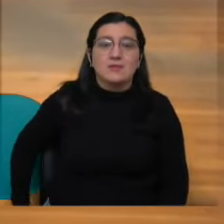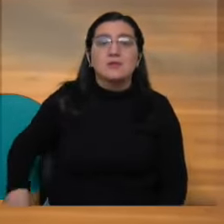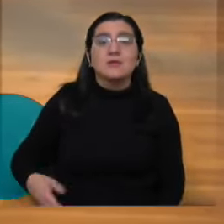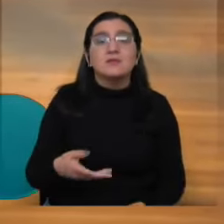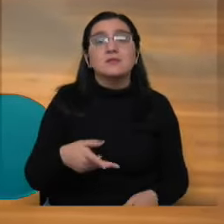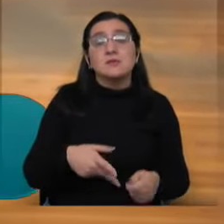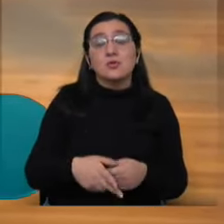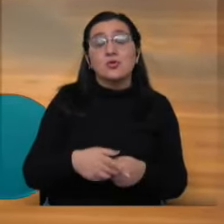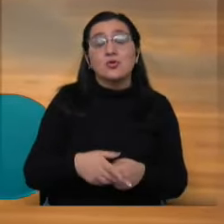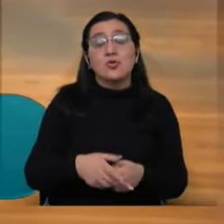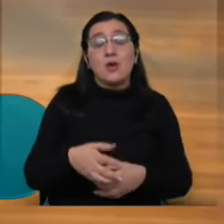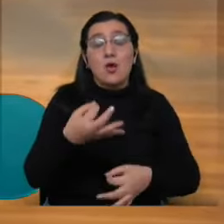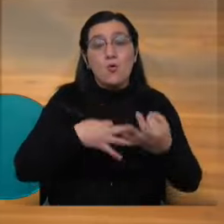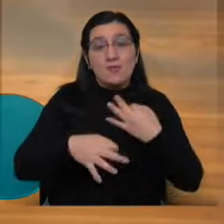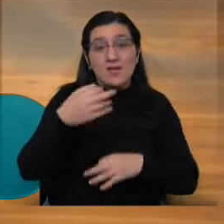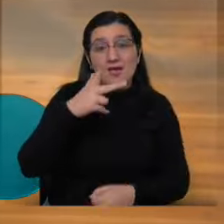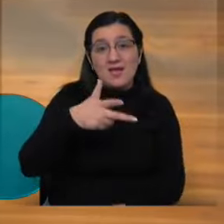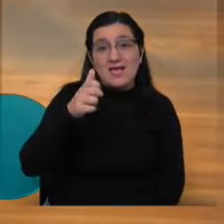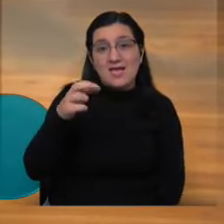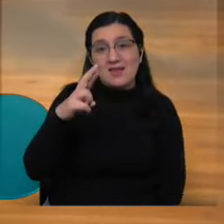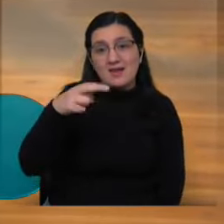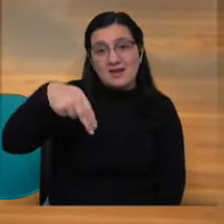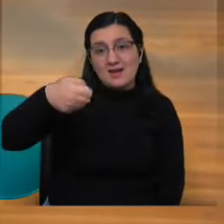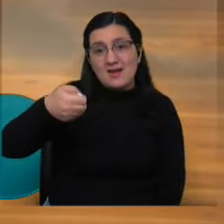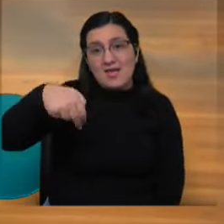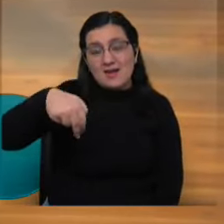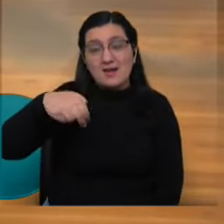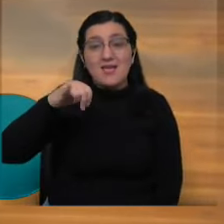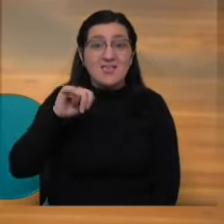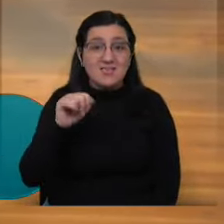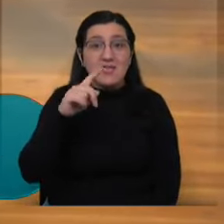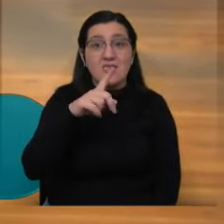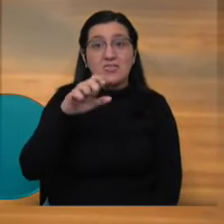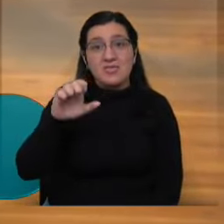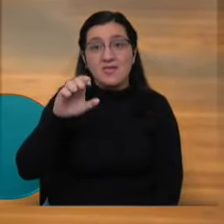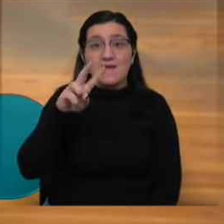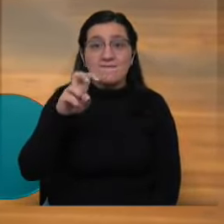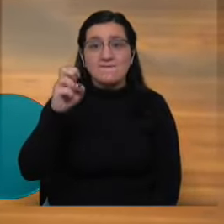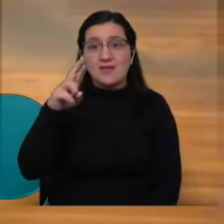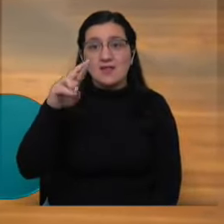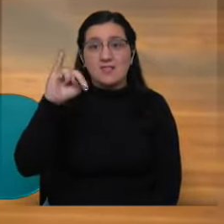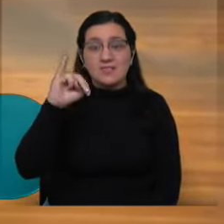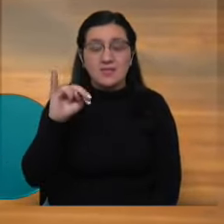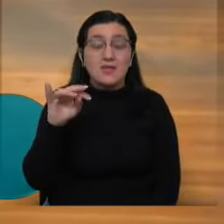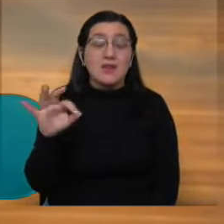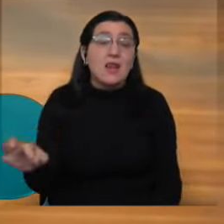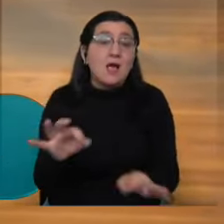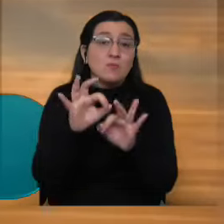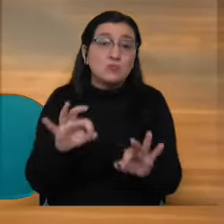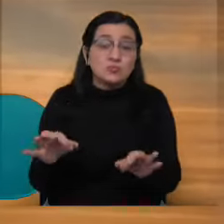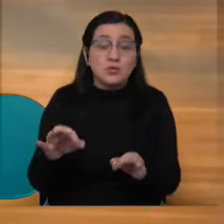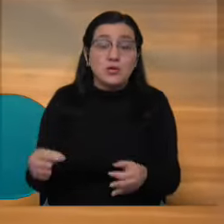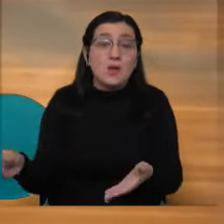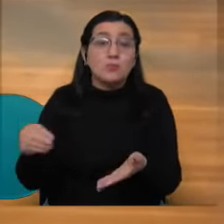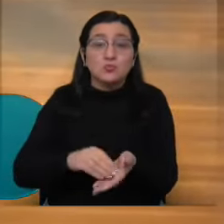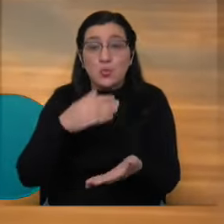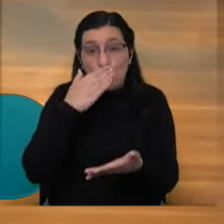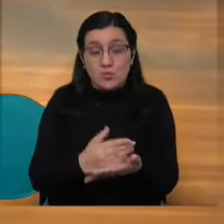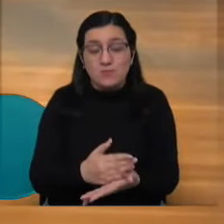obra hernani de verdi bueno hernani de verdi es un decir en realidad la música la puso verdi pero fue sobre digamos el drama de Víctor